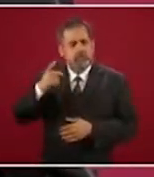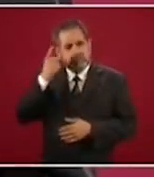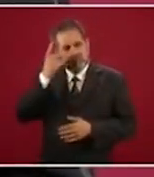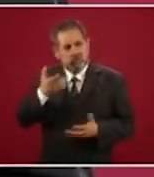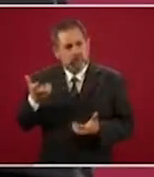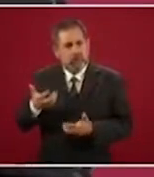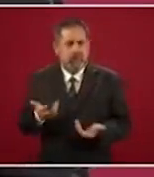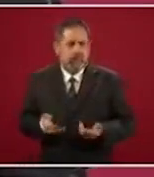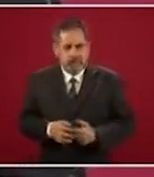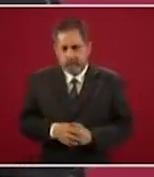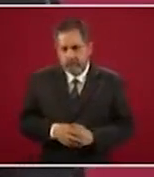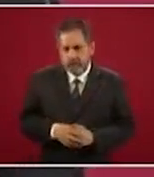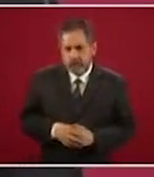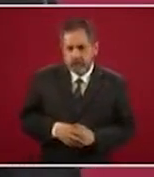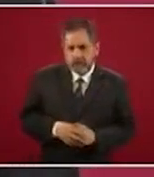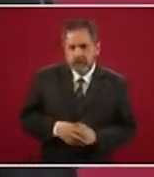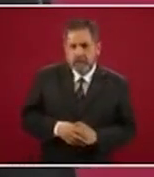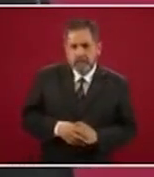y